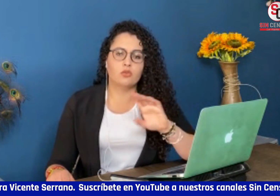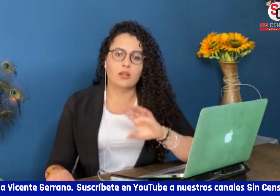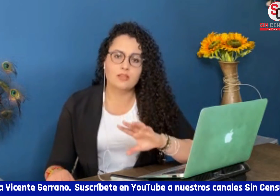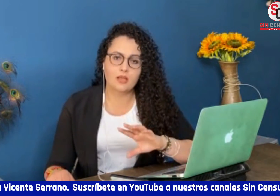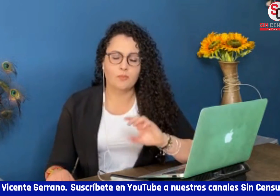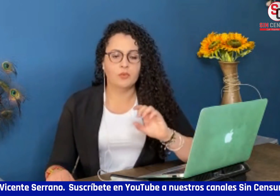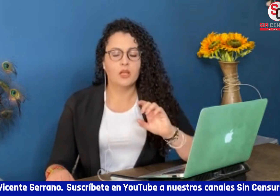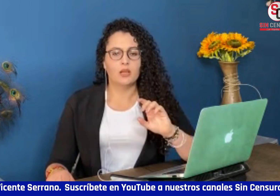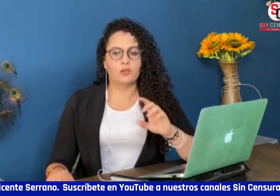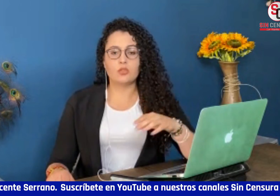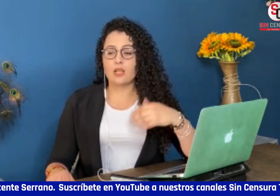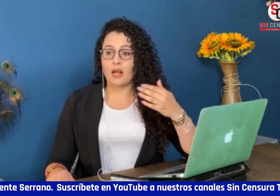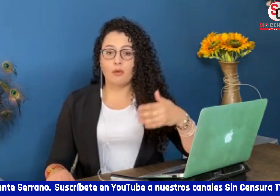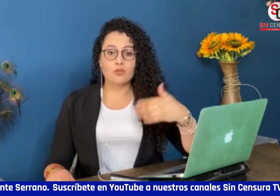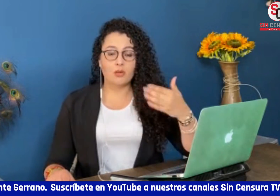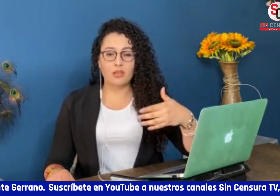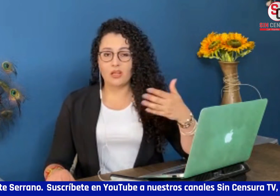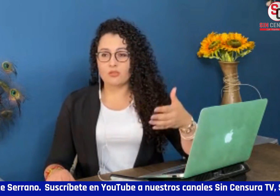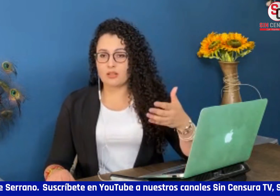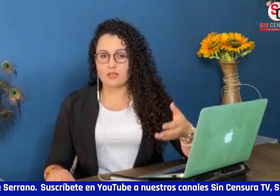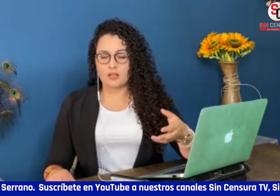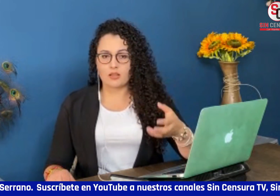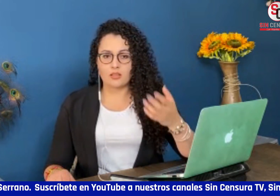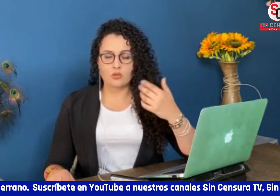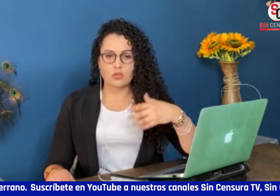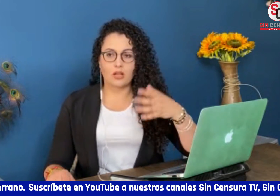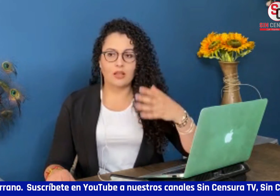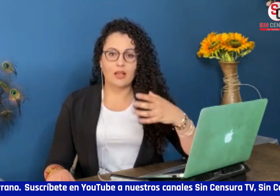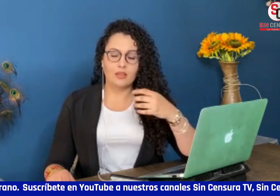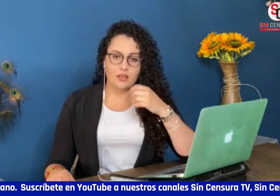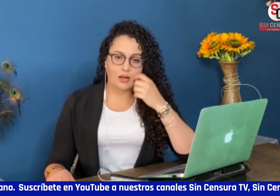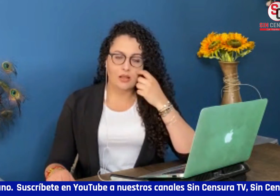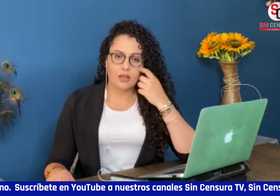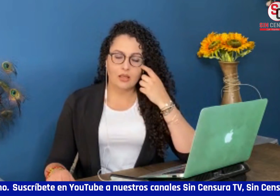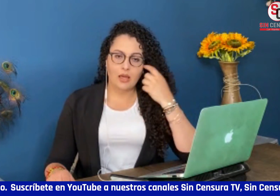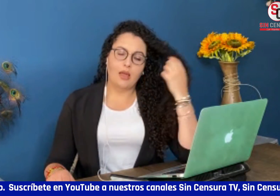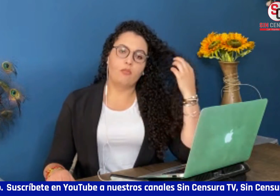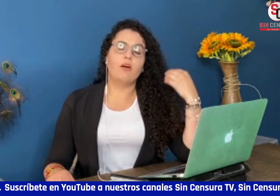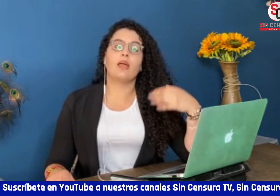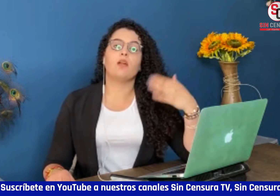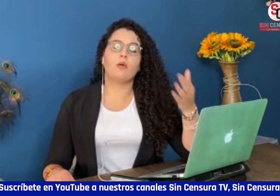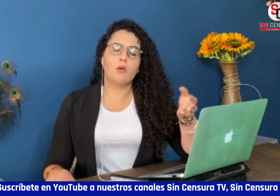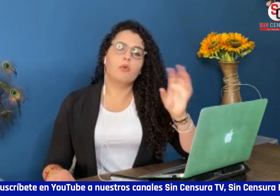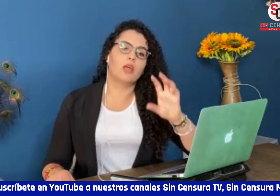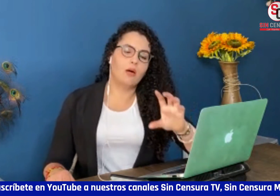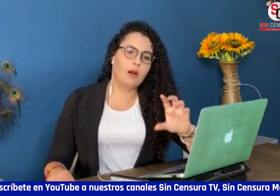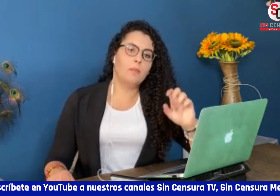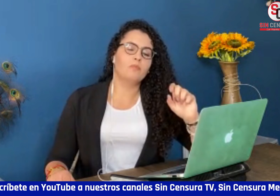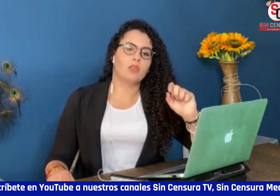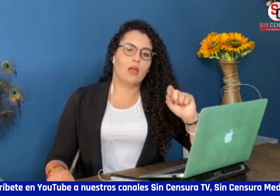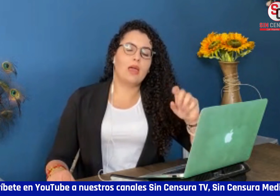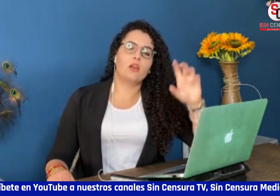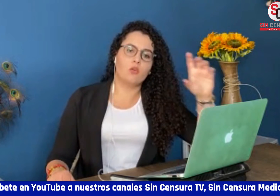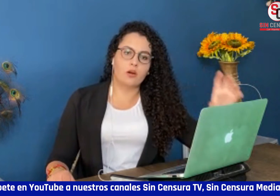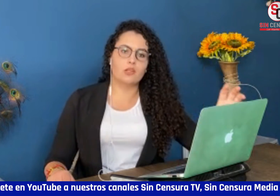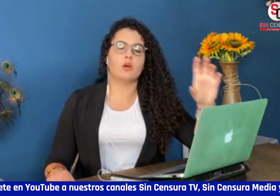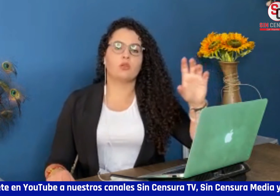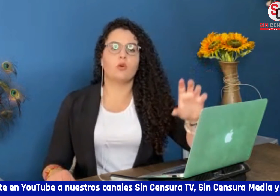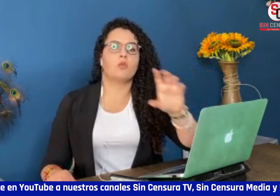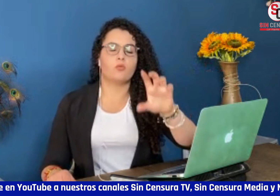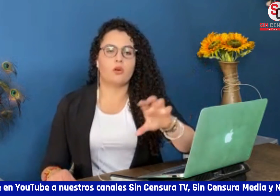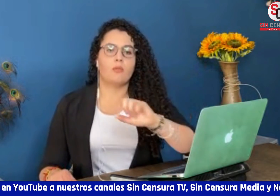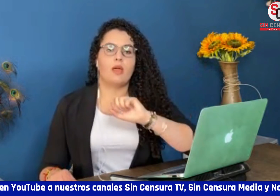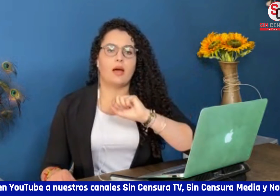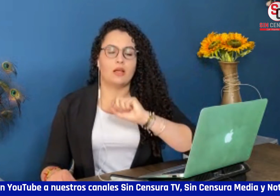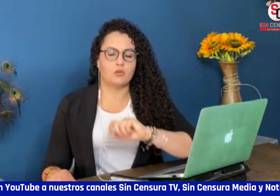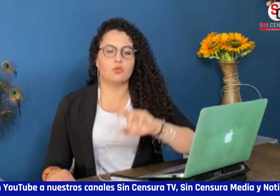la resolución en sí. Entonces, al hablar solamente de los antecedentes, nos quieren dar a entender que fallan al favor, porque hablan que el Congreso